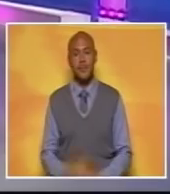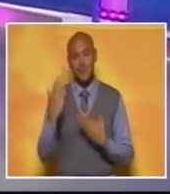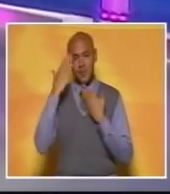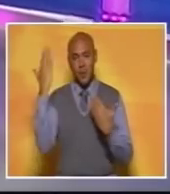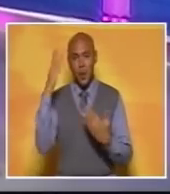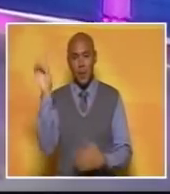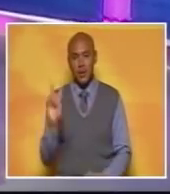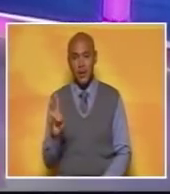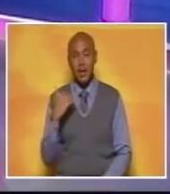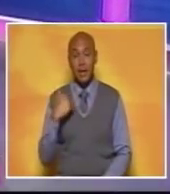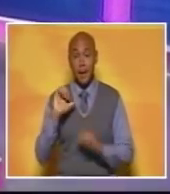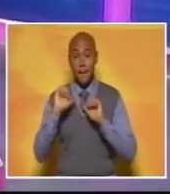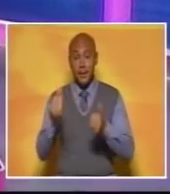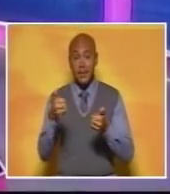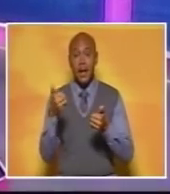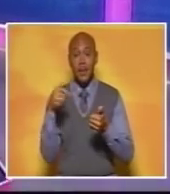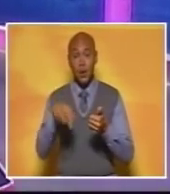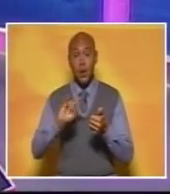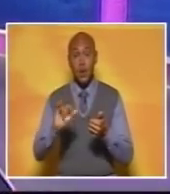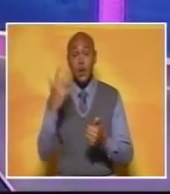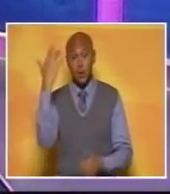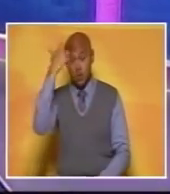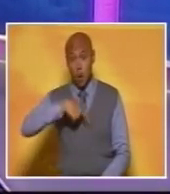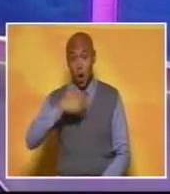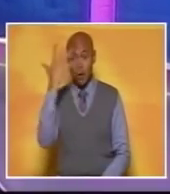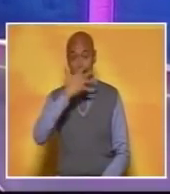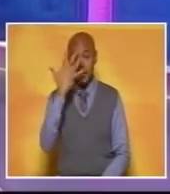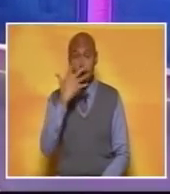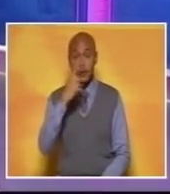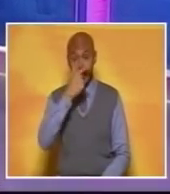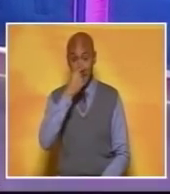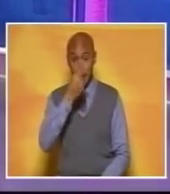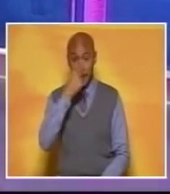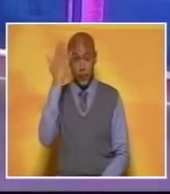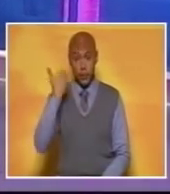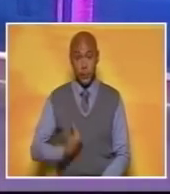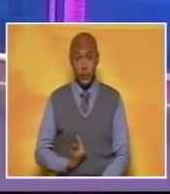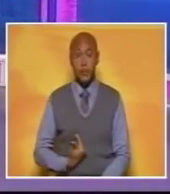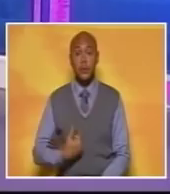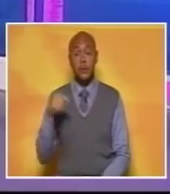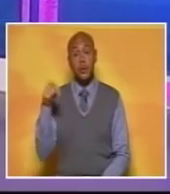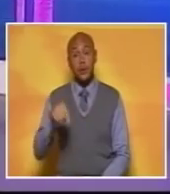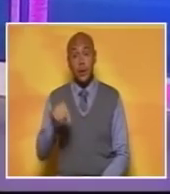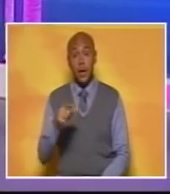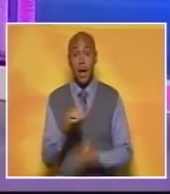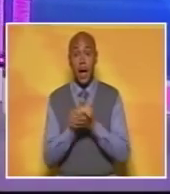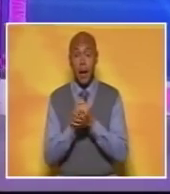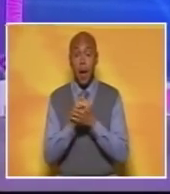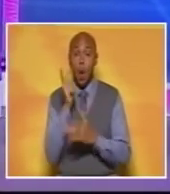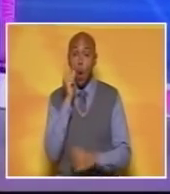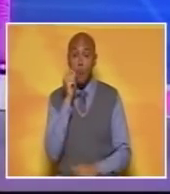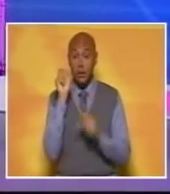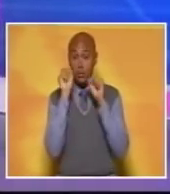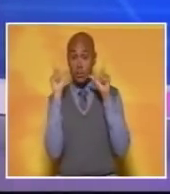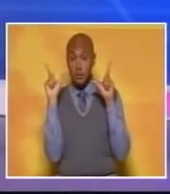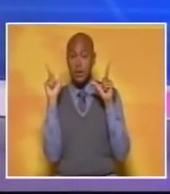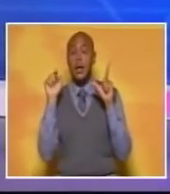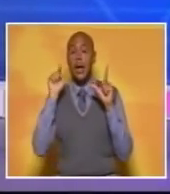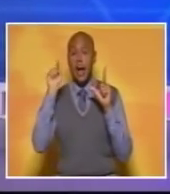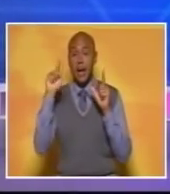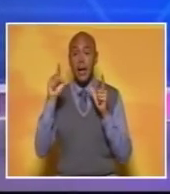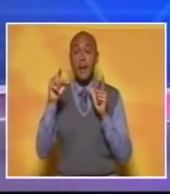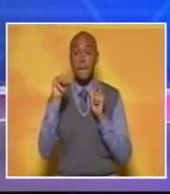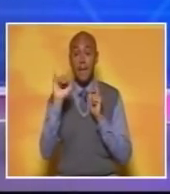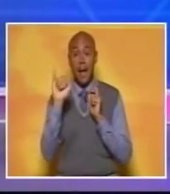Hola Venezuela, feliz inicio de semana. Yo soy Nieves Soteldo y esto es Estrenos y Estrellas. Un admirador de Madonna demandó en Miami a